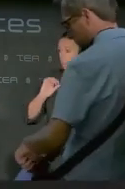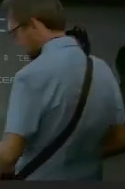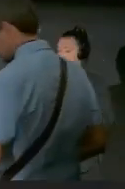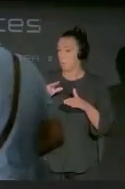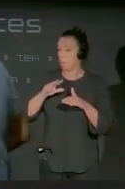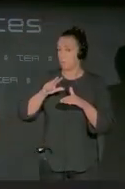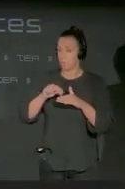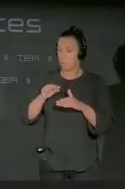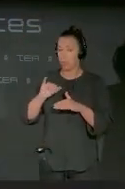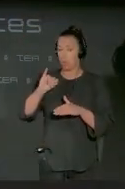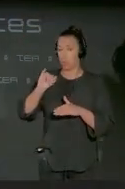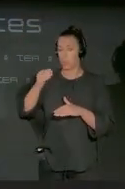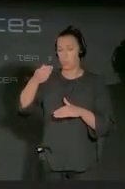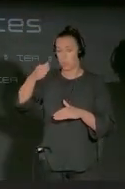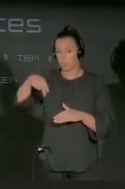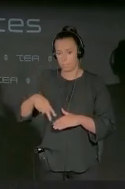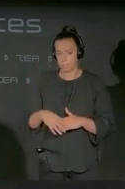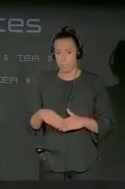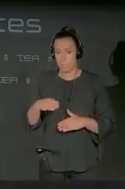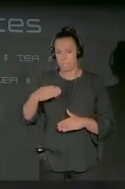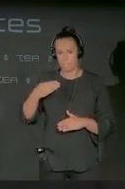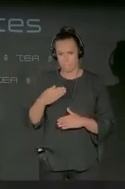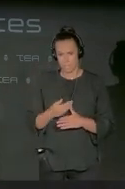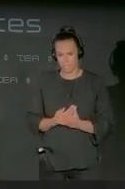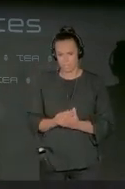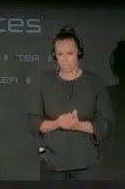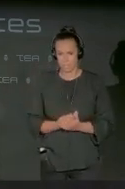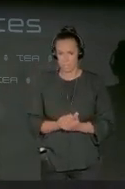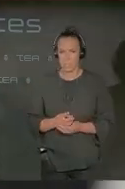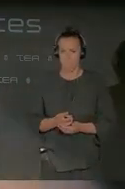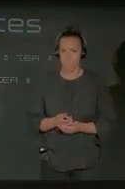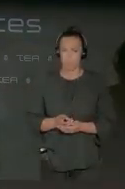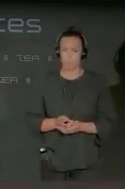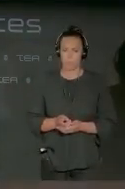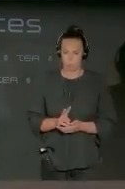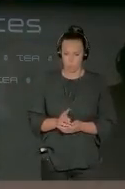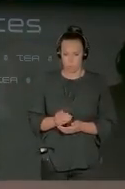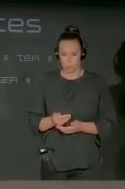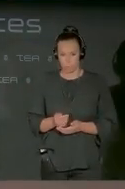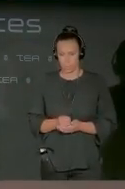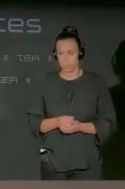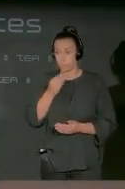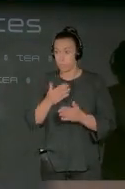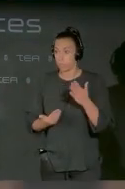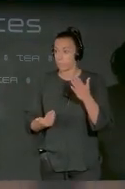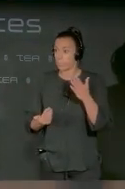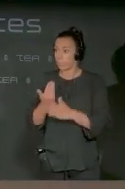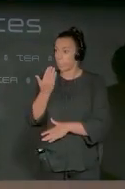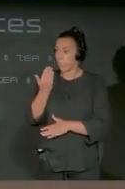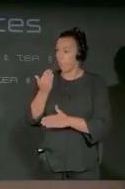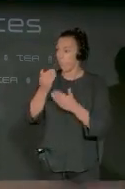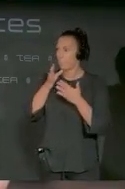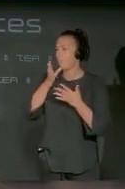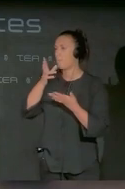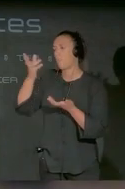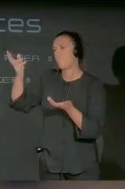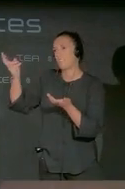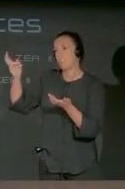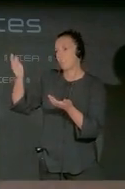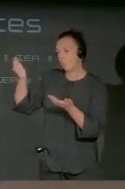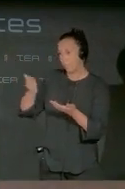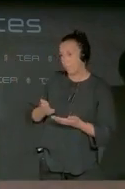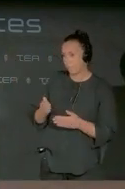del Blanco. Buenos días y gracias por la invitación. Perdón por no